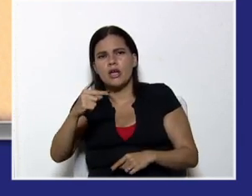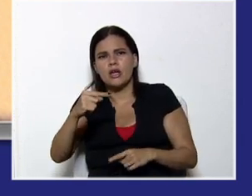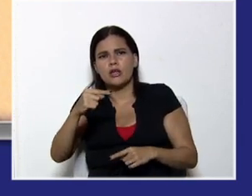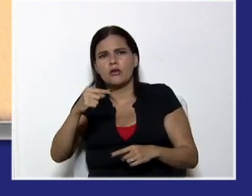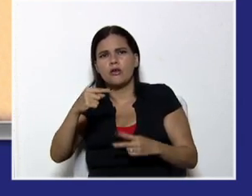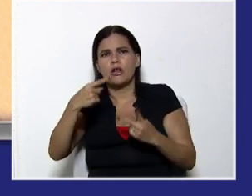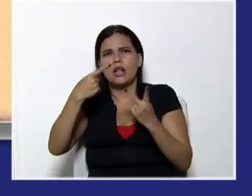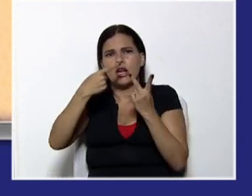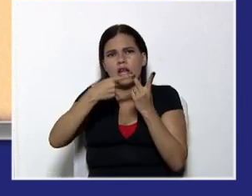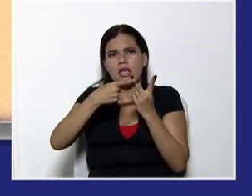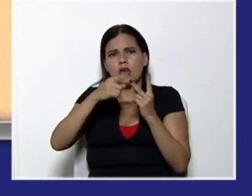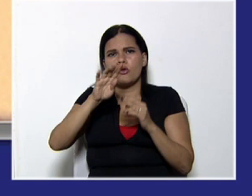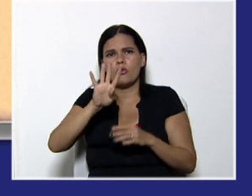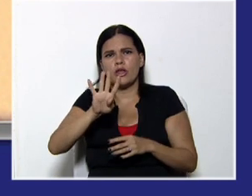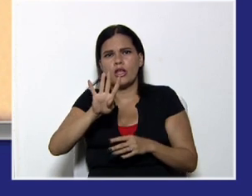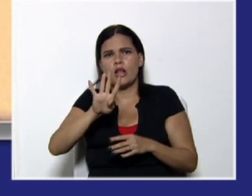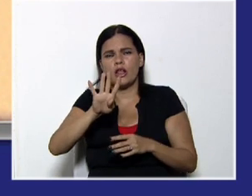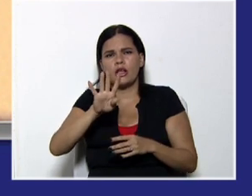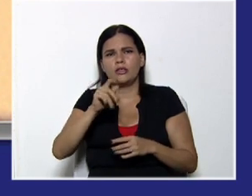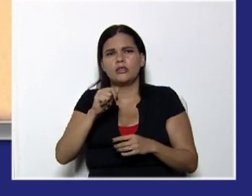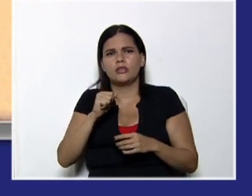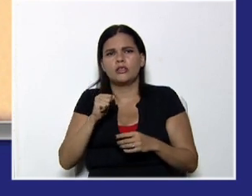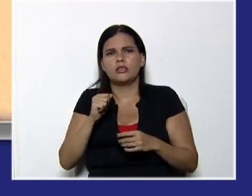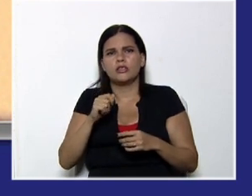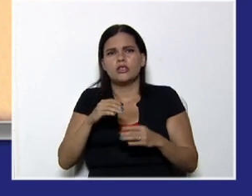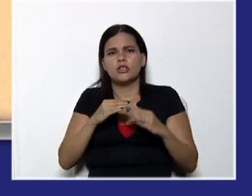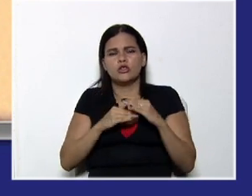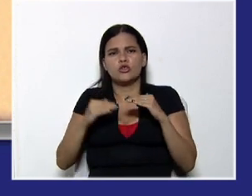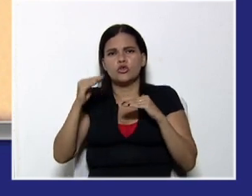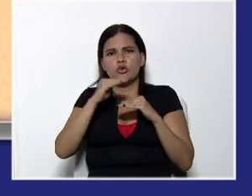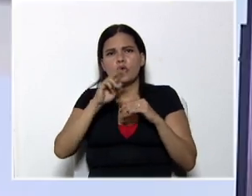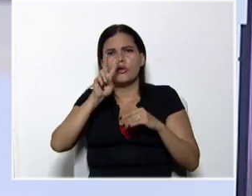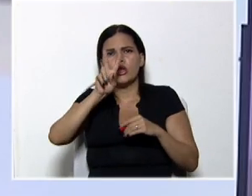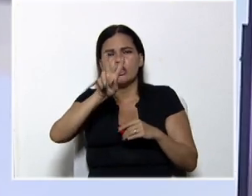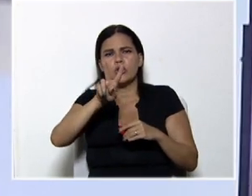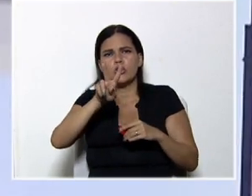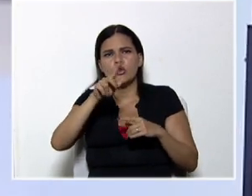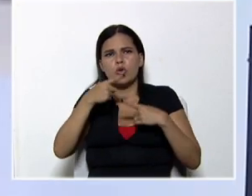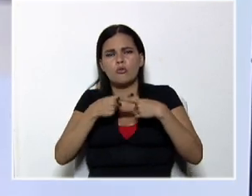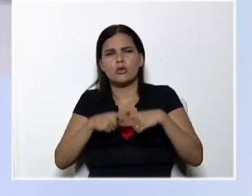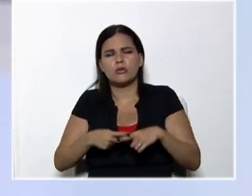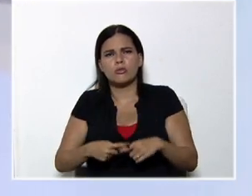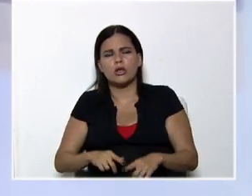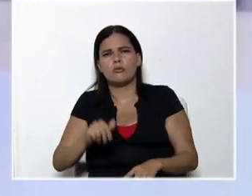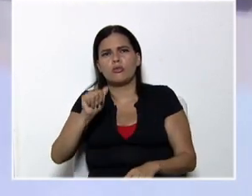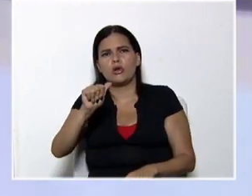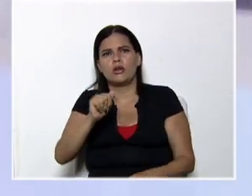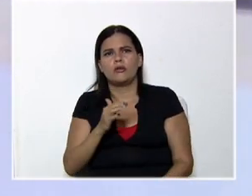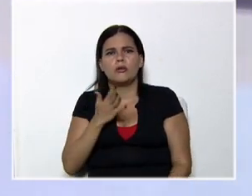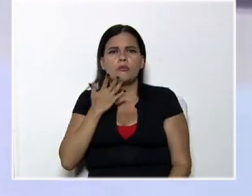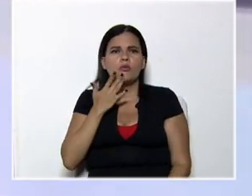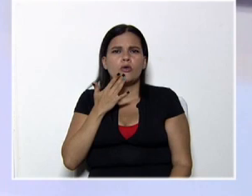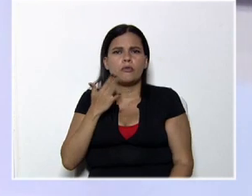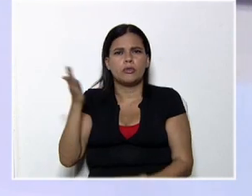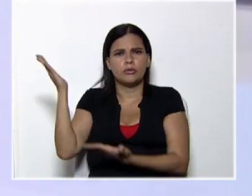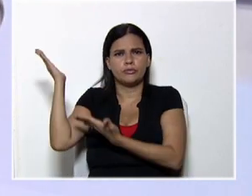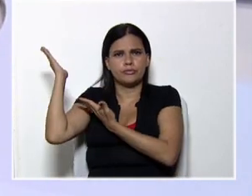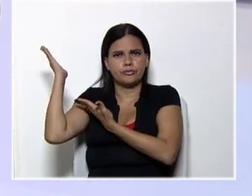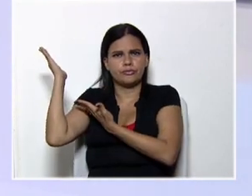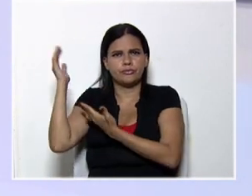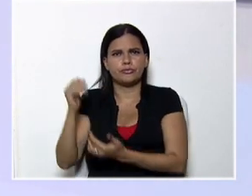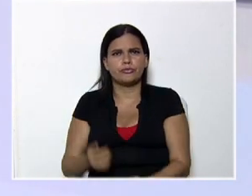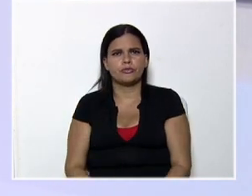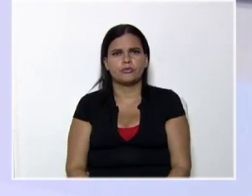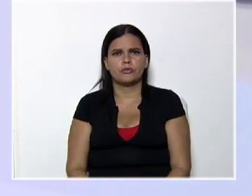menos 4 por a por c sobre 2 por a. Veamos un ejemplo en pantalla, en nuestra